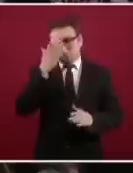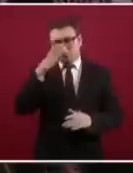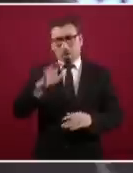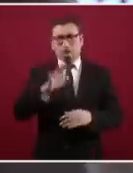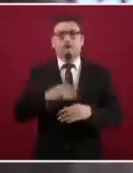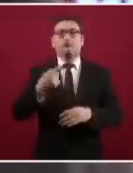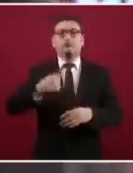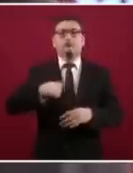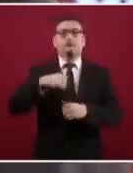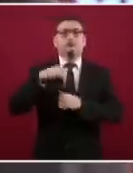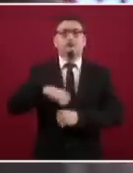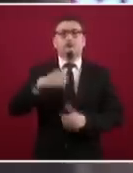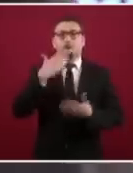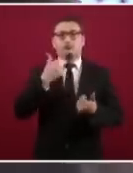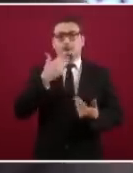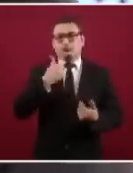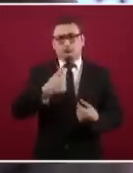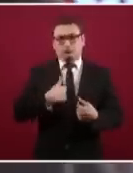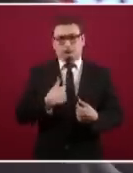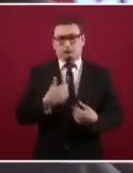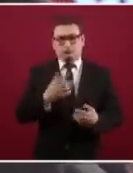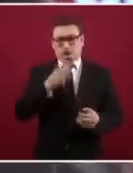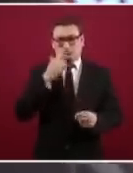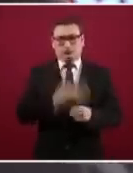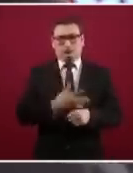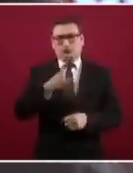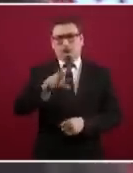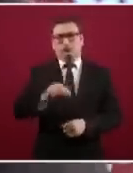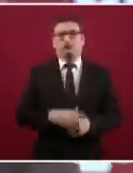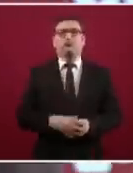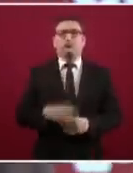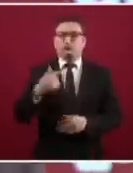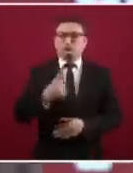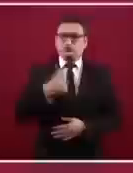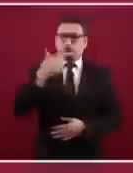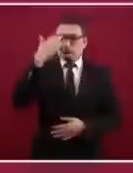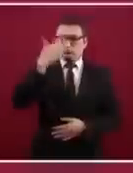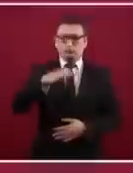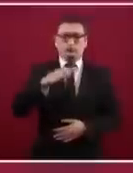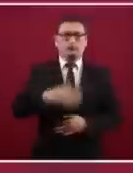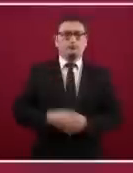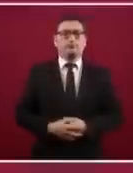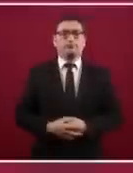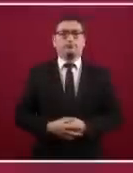me corresponde. Supe de que